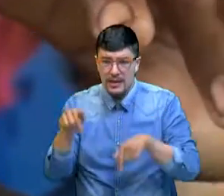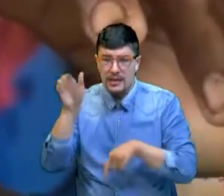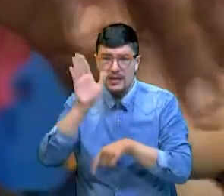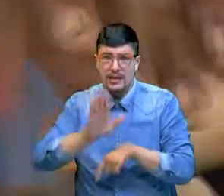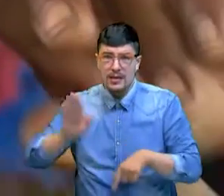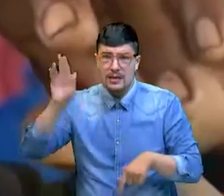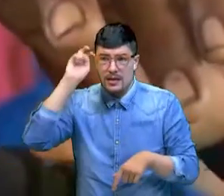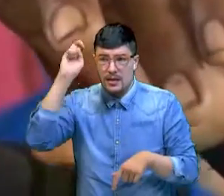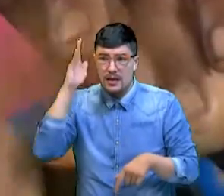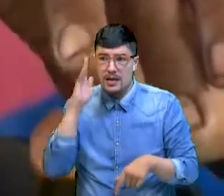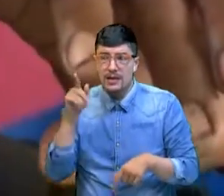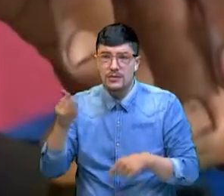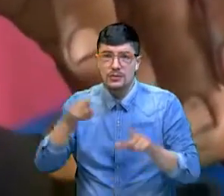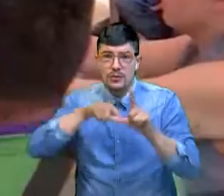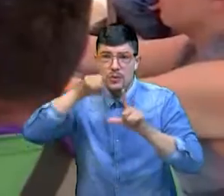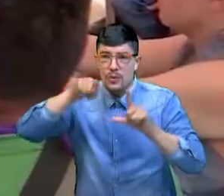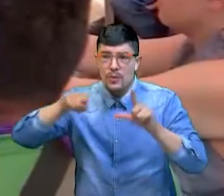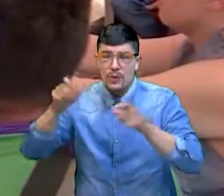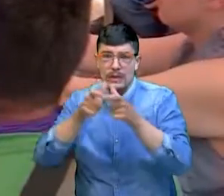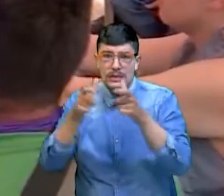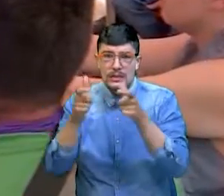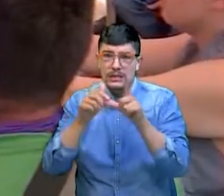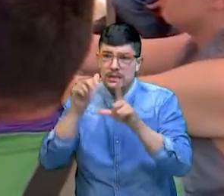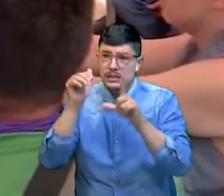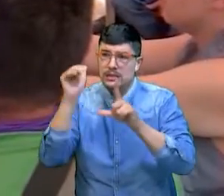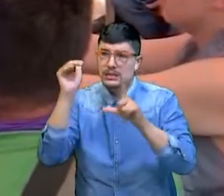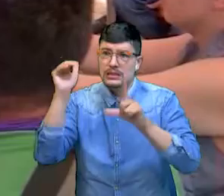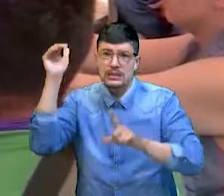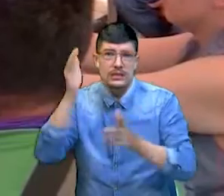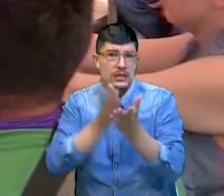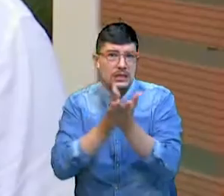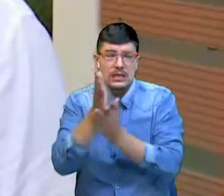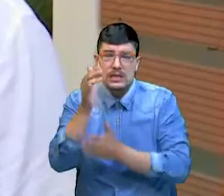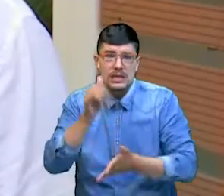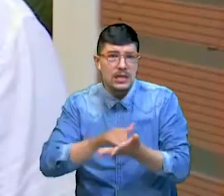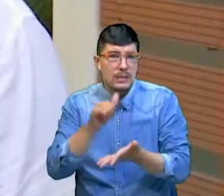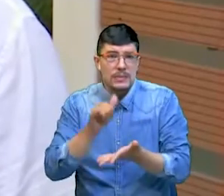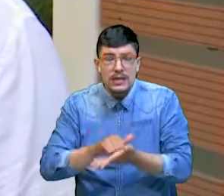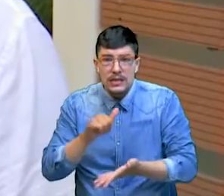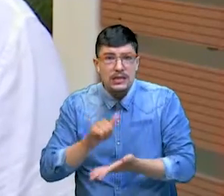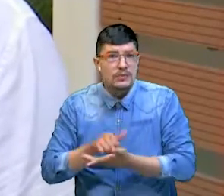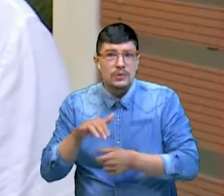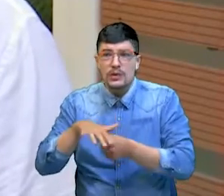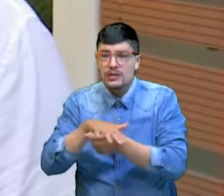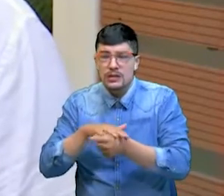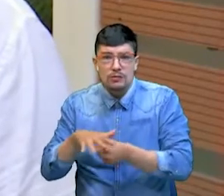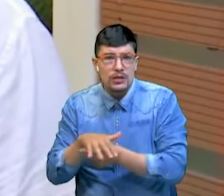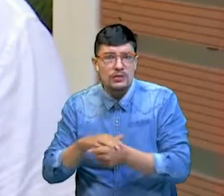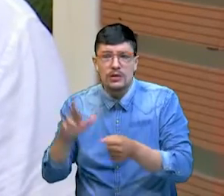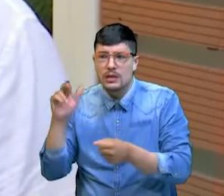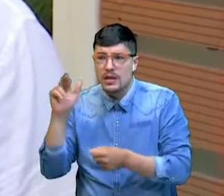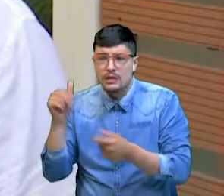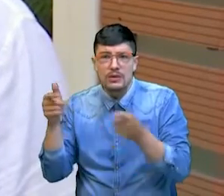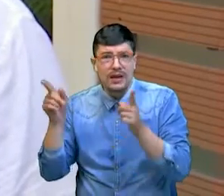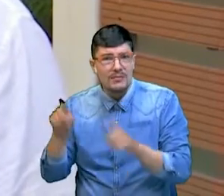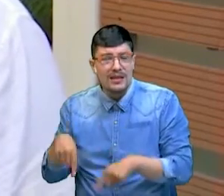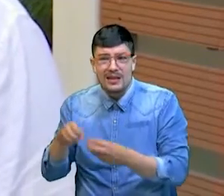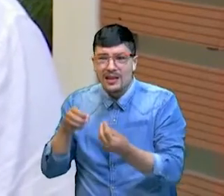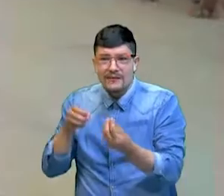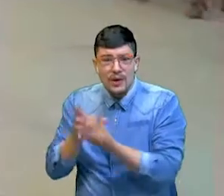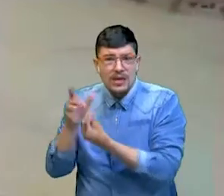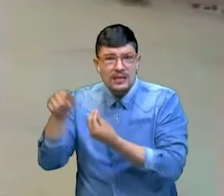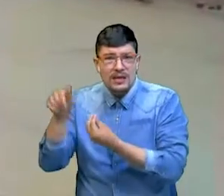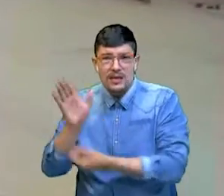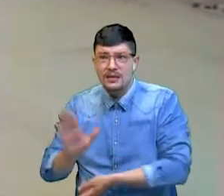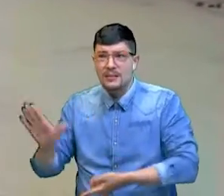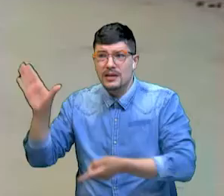digamos, esos índices siguen incrementando, incrementándose un fenómeno de violencia en el